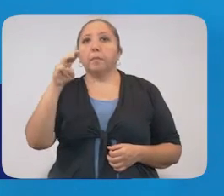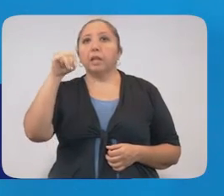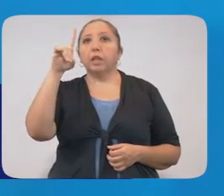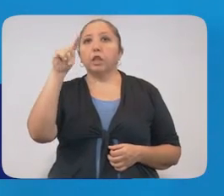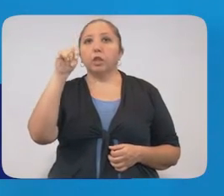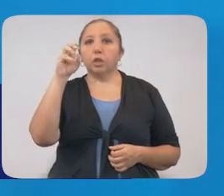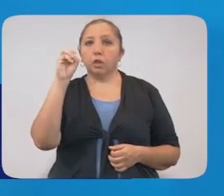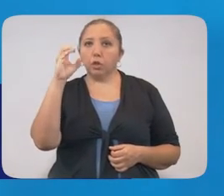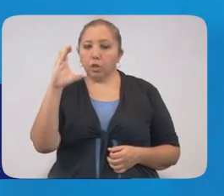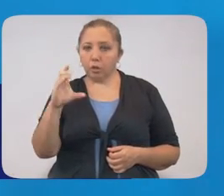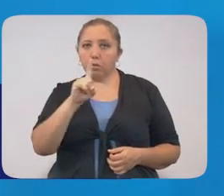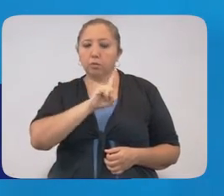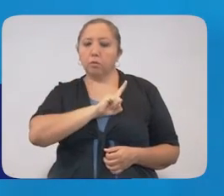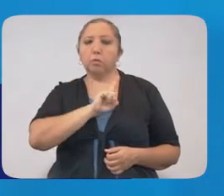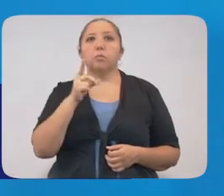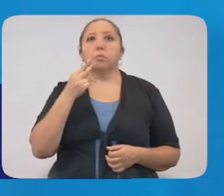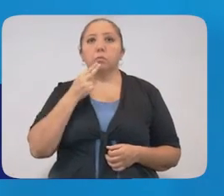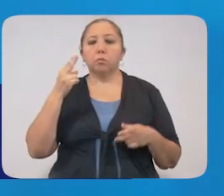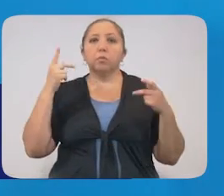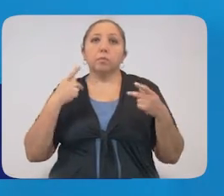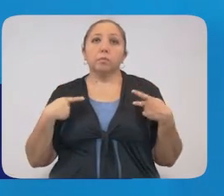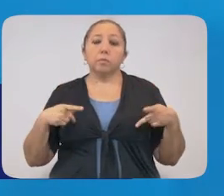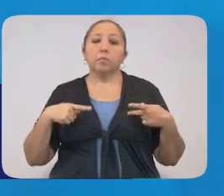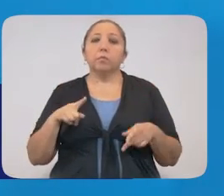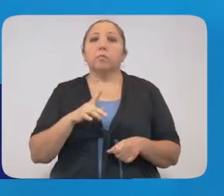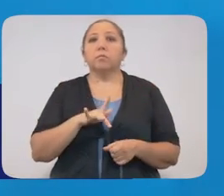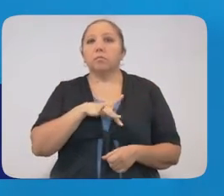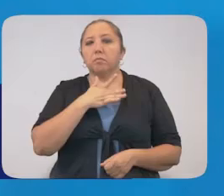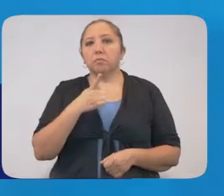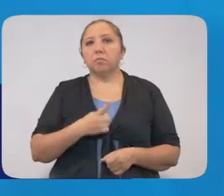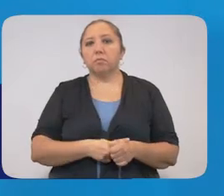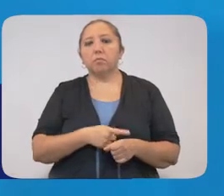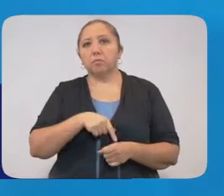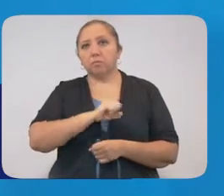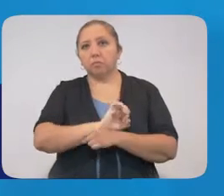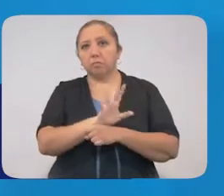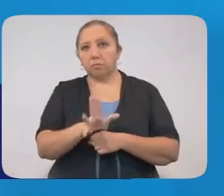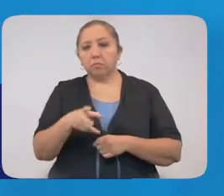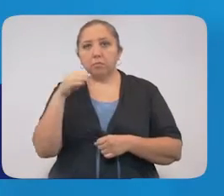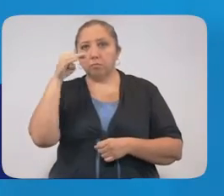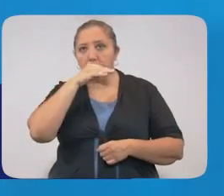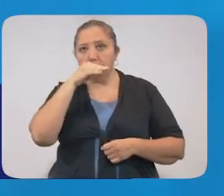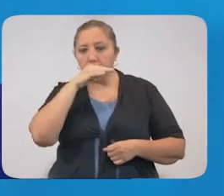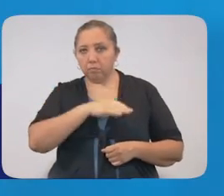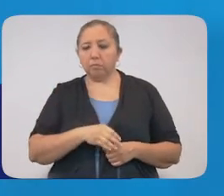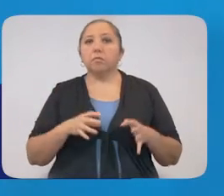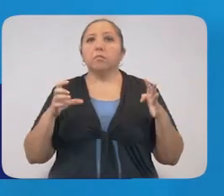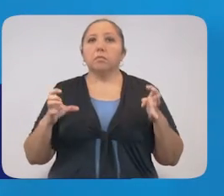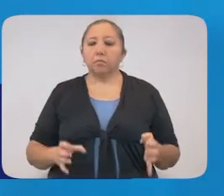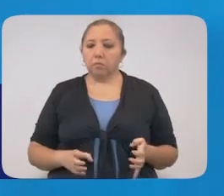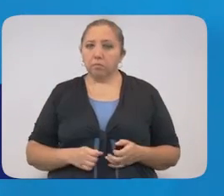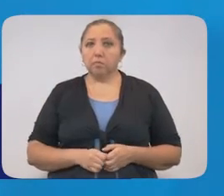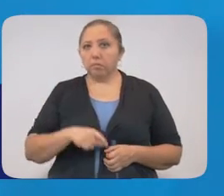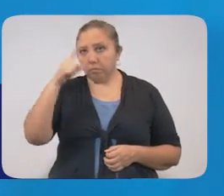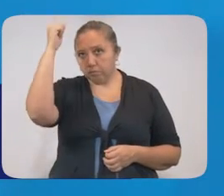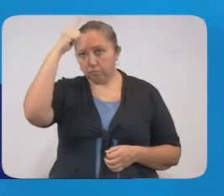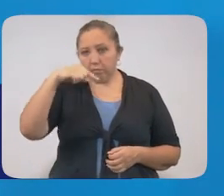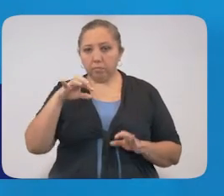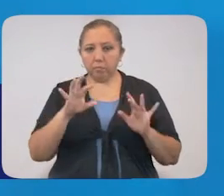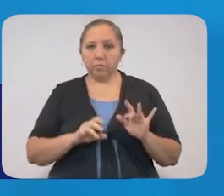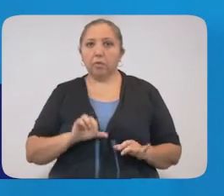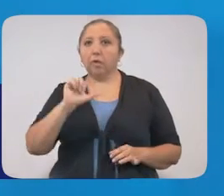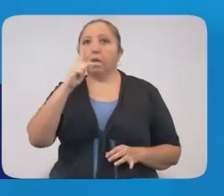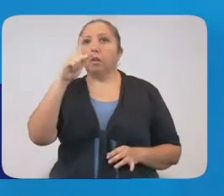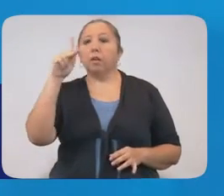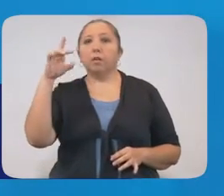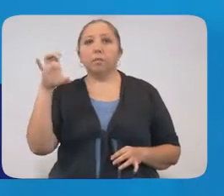está diseñada para uso único y exclusivo de quienes presentan síntomas de coronavirus. Es gratis y se encuentra disponible para su descarga en